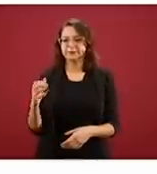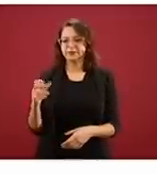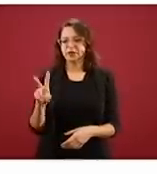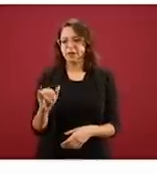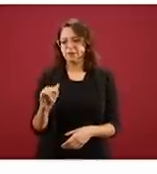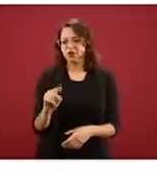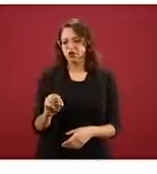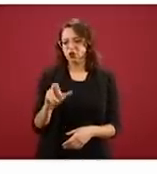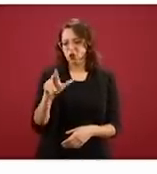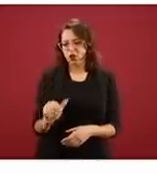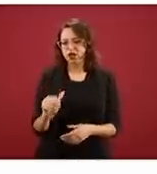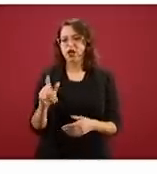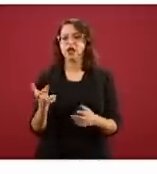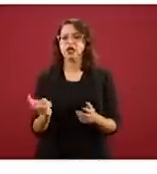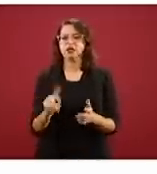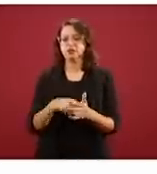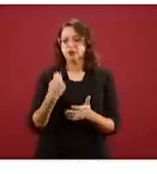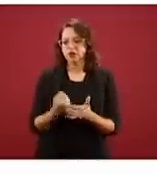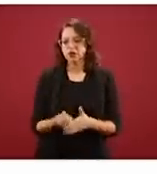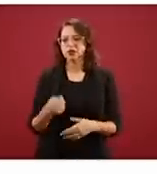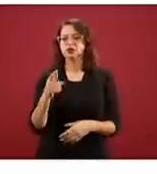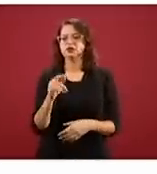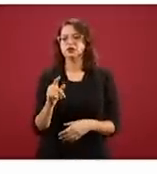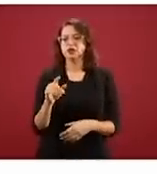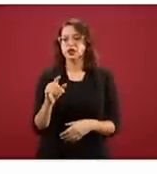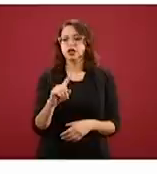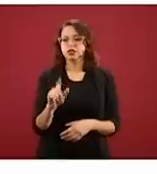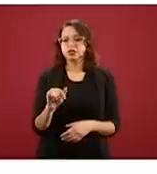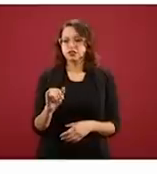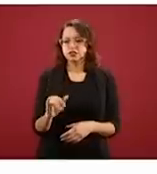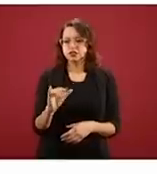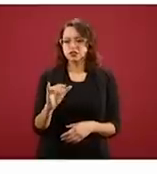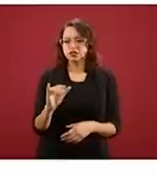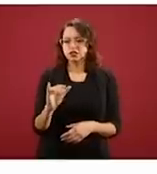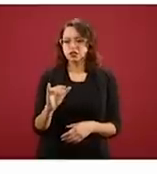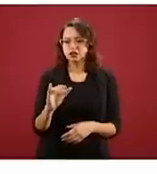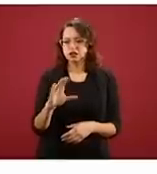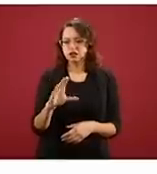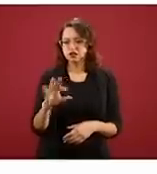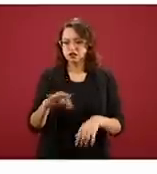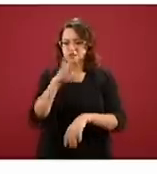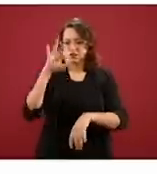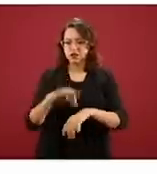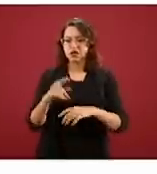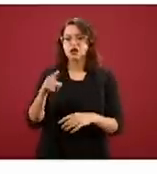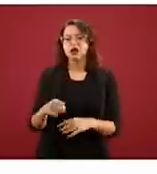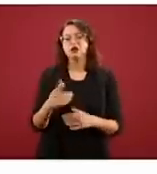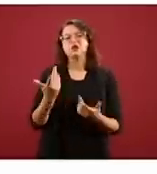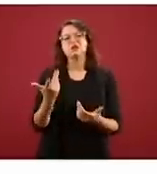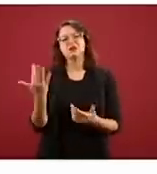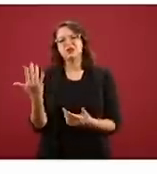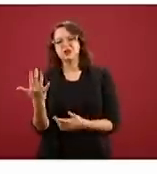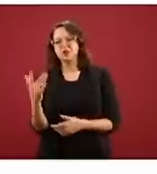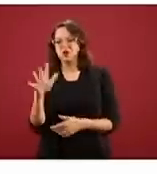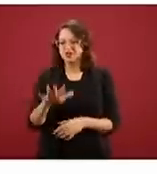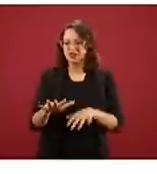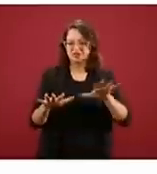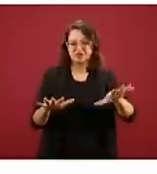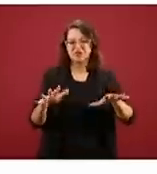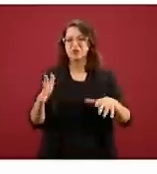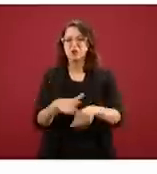¿Por qué estos 50? Porque son en donde están ubicadas las 50